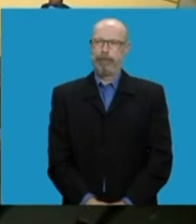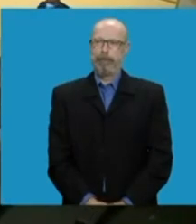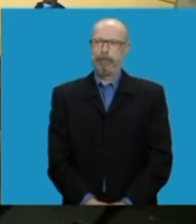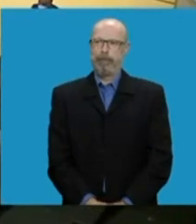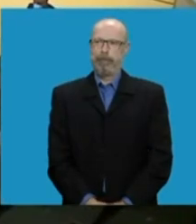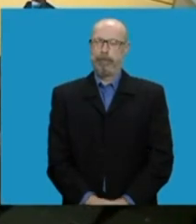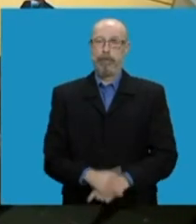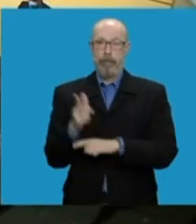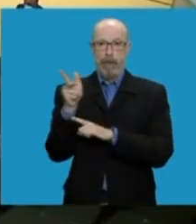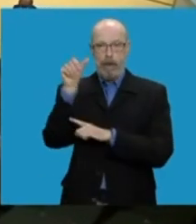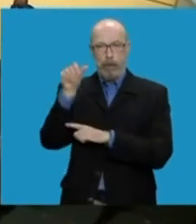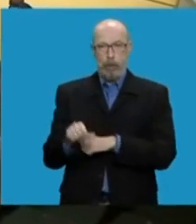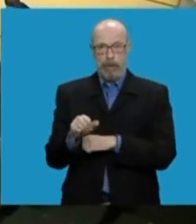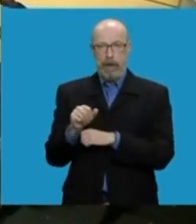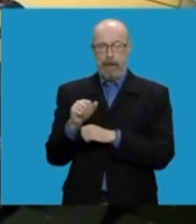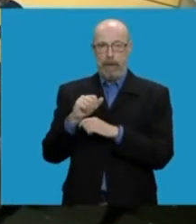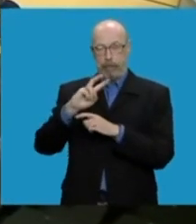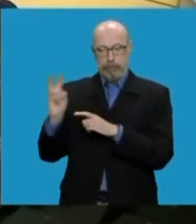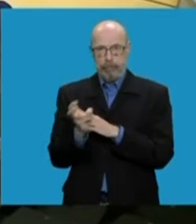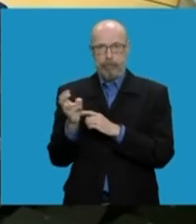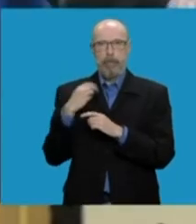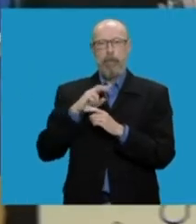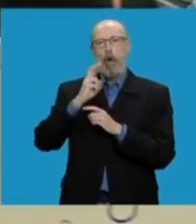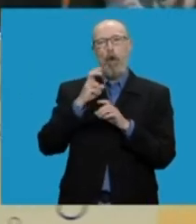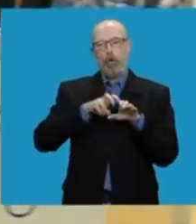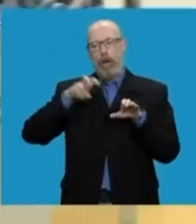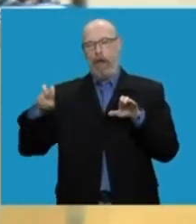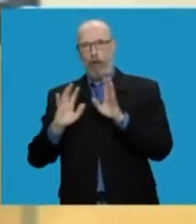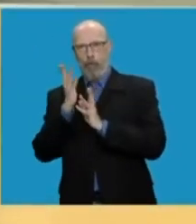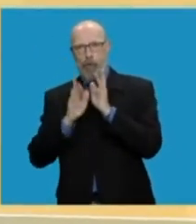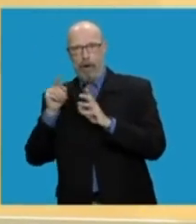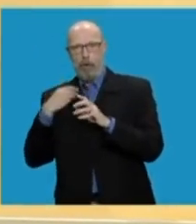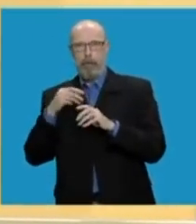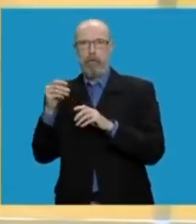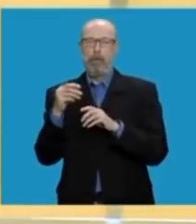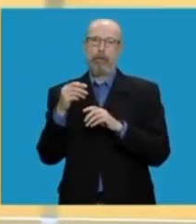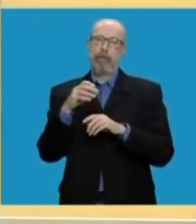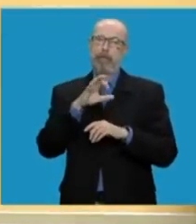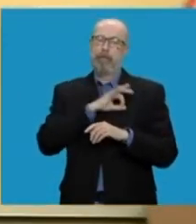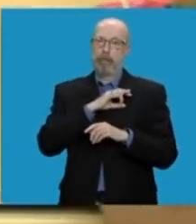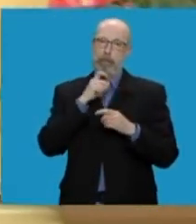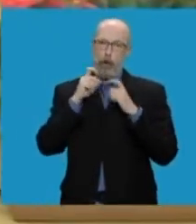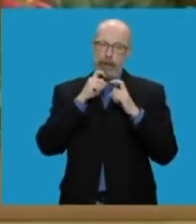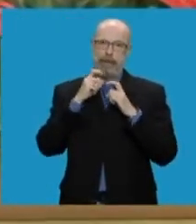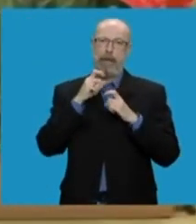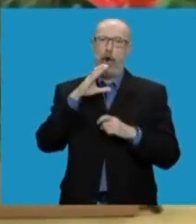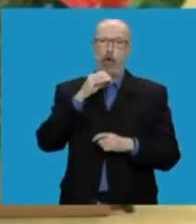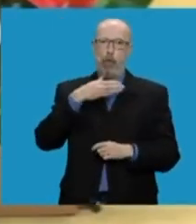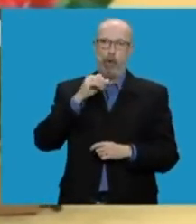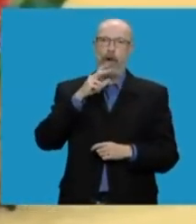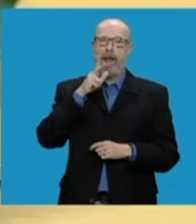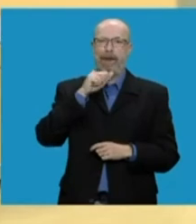El reportaje multimedia Al otro lado del fuego de la periodista María Coco Hernando, ofrecido por el periódico